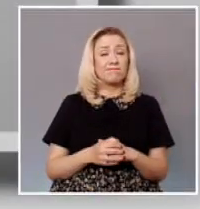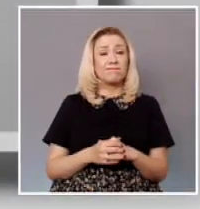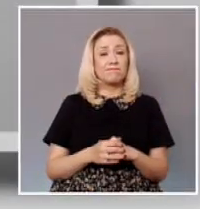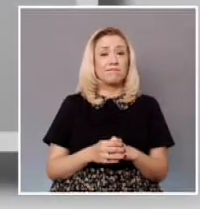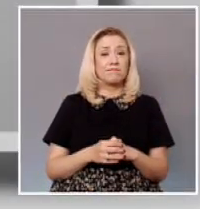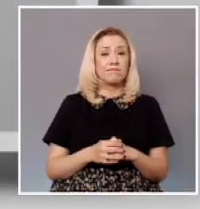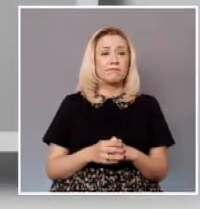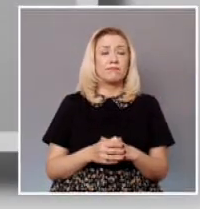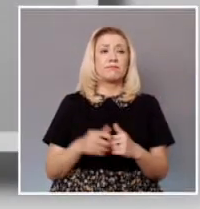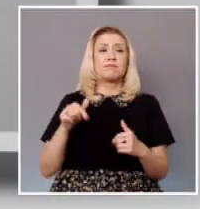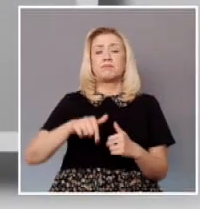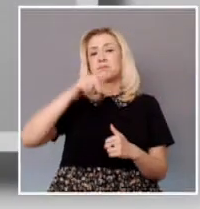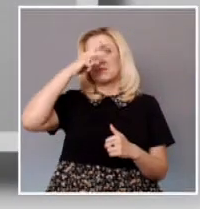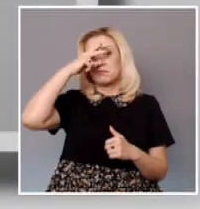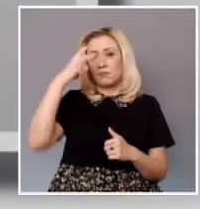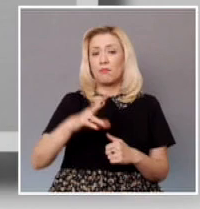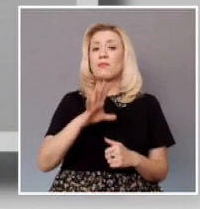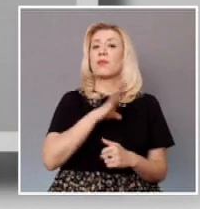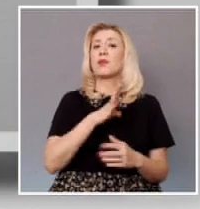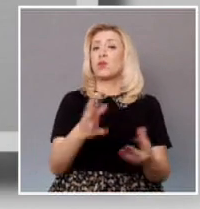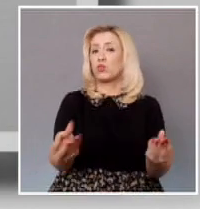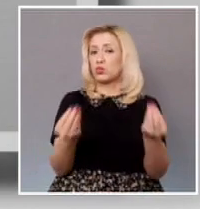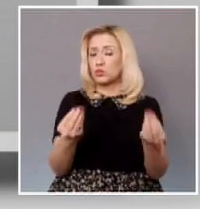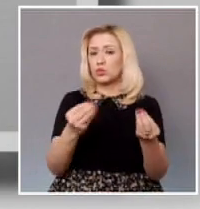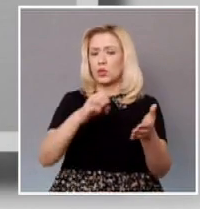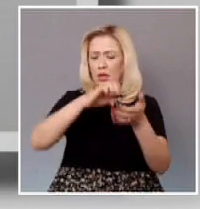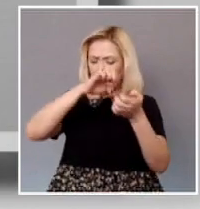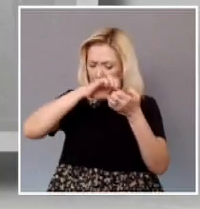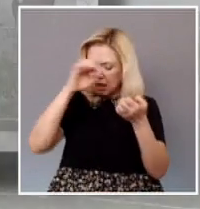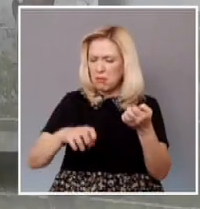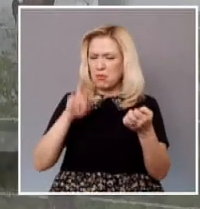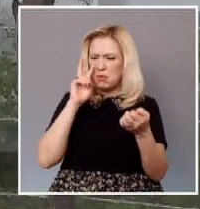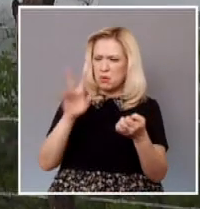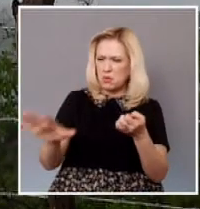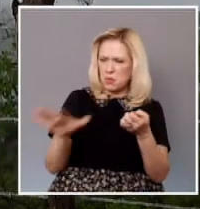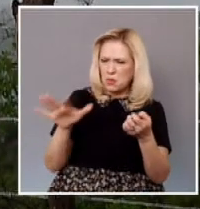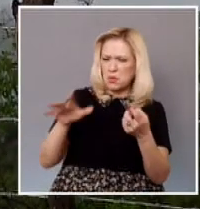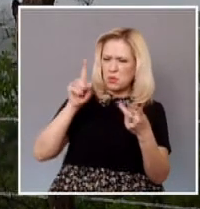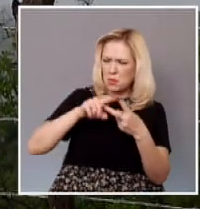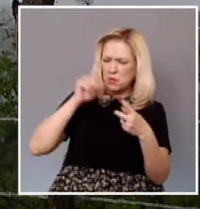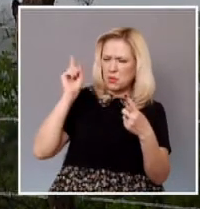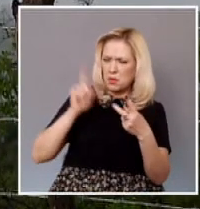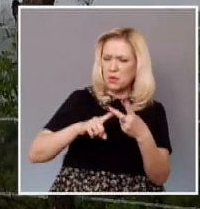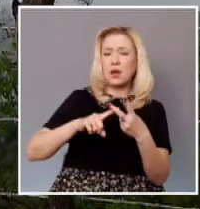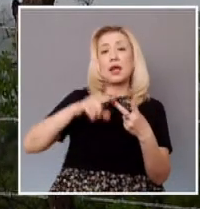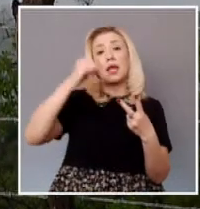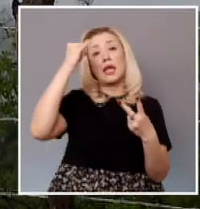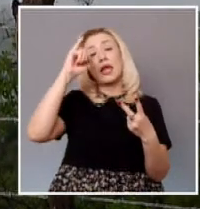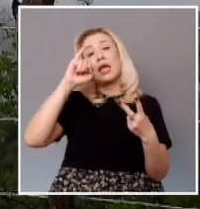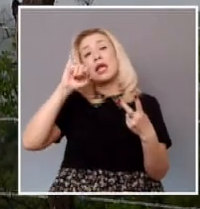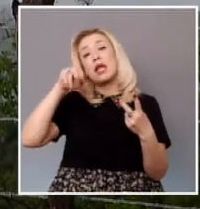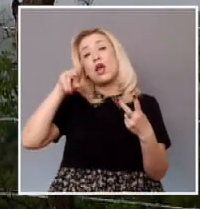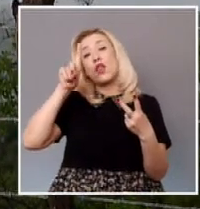México también tiene muchísimos ejemplos, así como Indonesia. Podemos ver